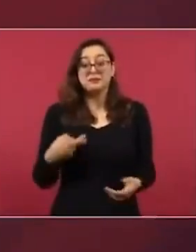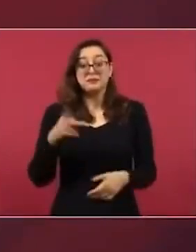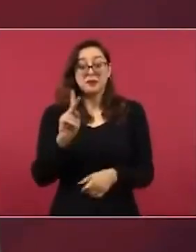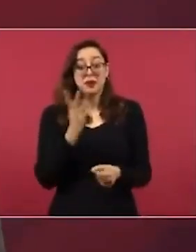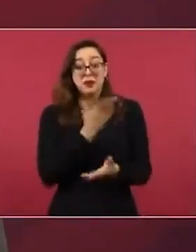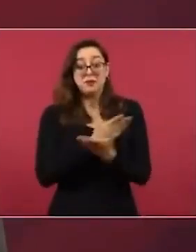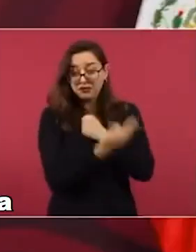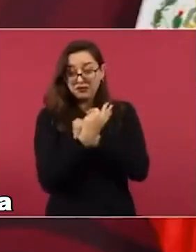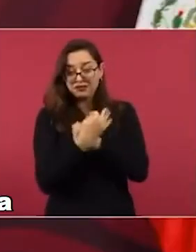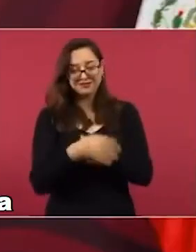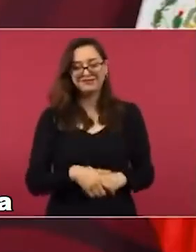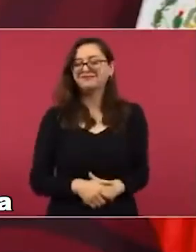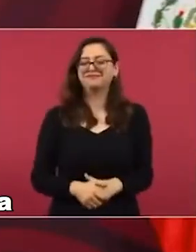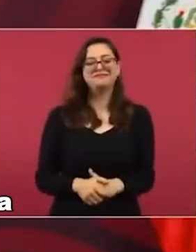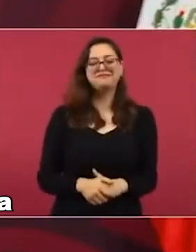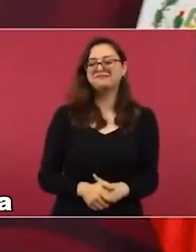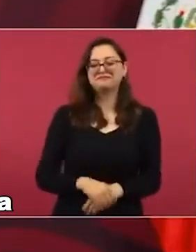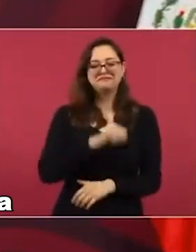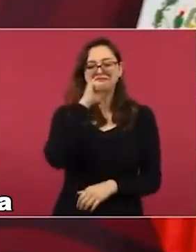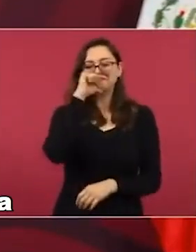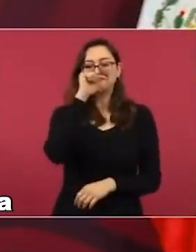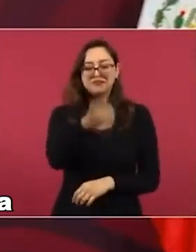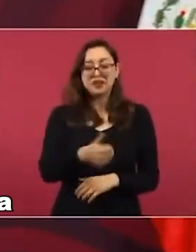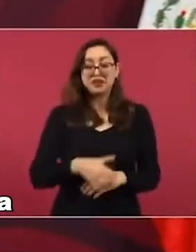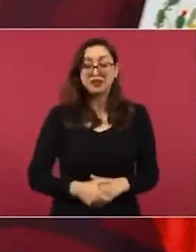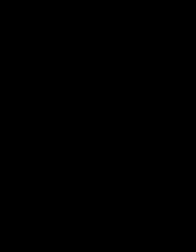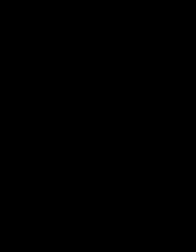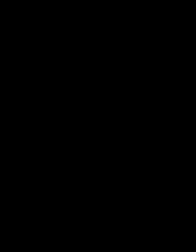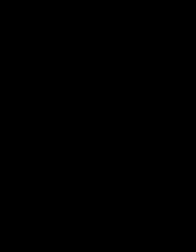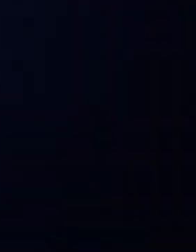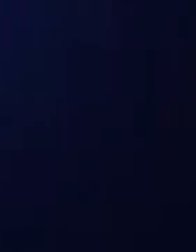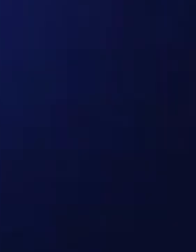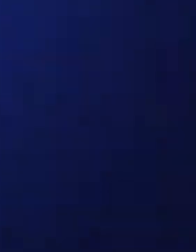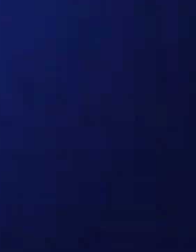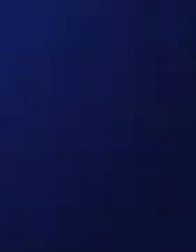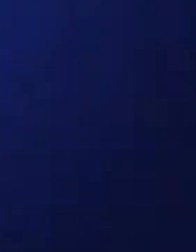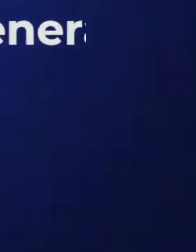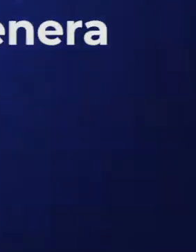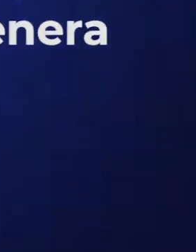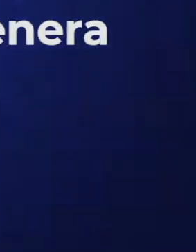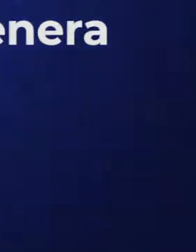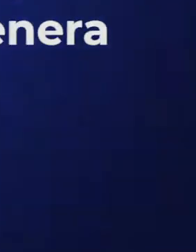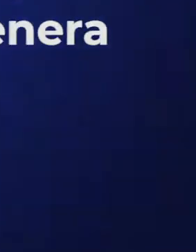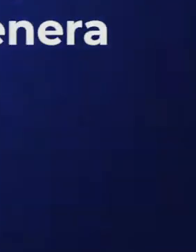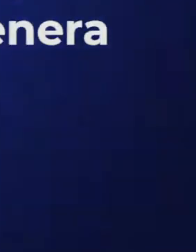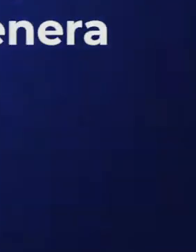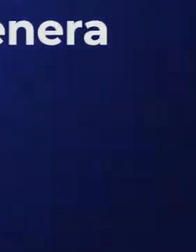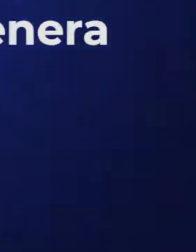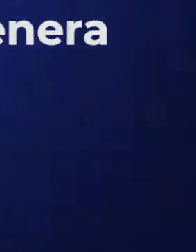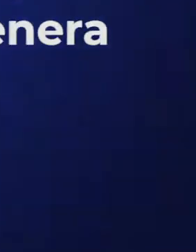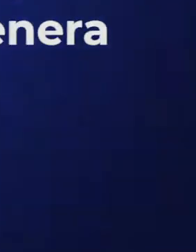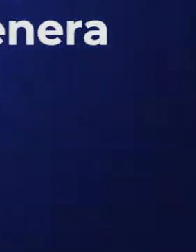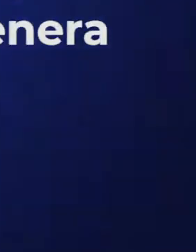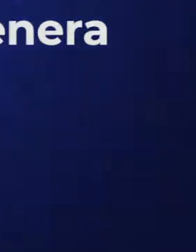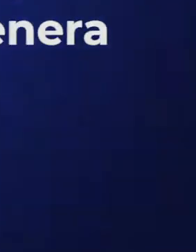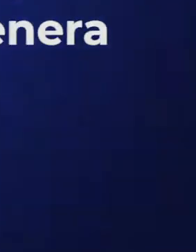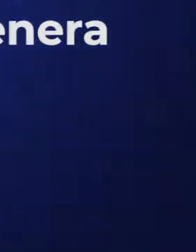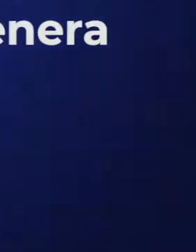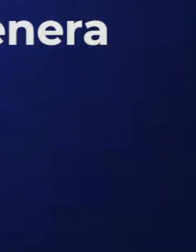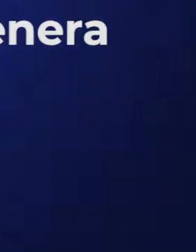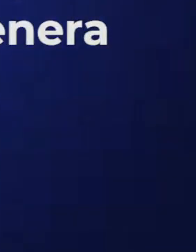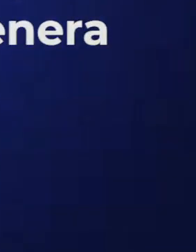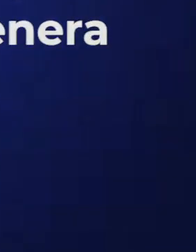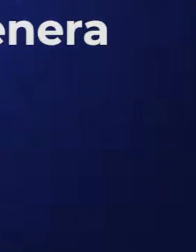segura. Es un asunto de estrategia política. de estrategia Gracias por ver el video.